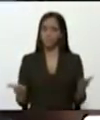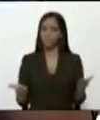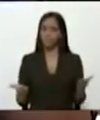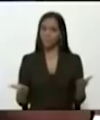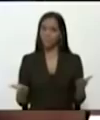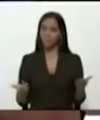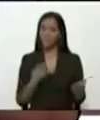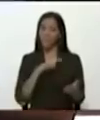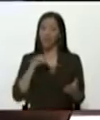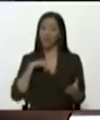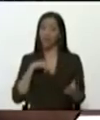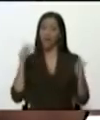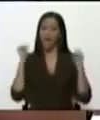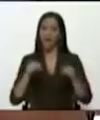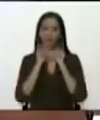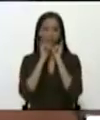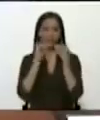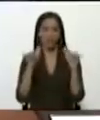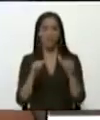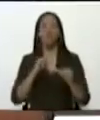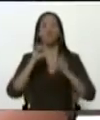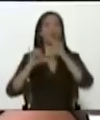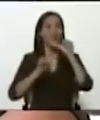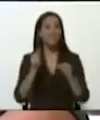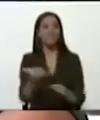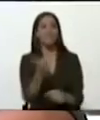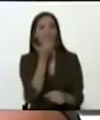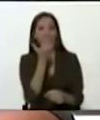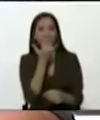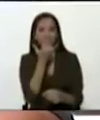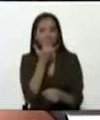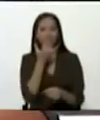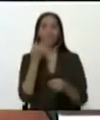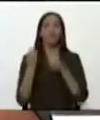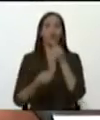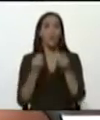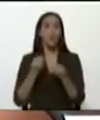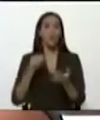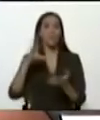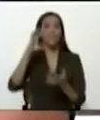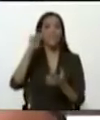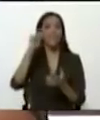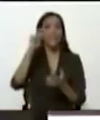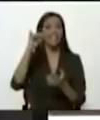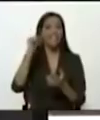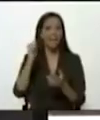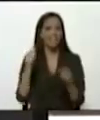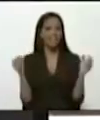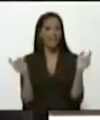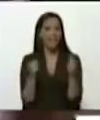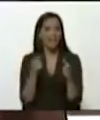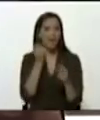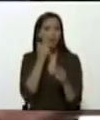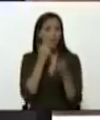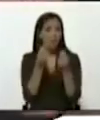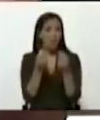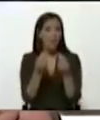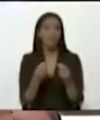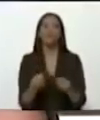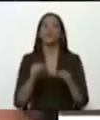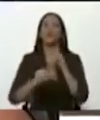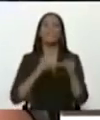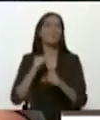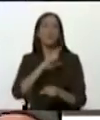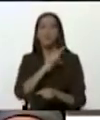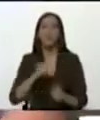Y nosotros acá hemos denunciado colectivo que se equivoque, como los de Katia, que están bachaqueando, colectivo que no reciba la